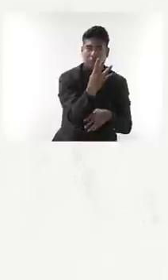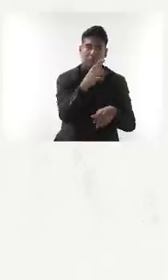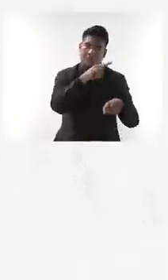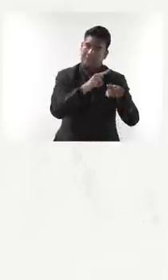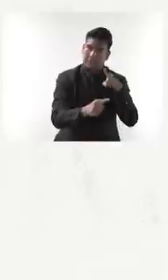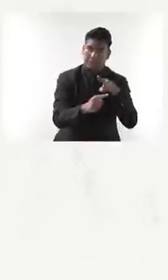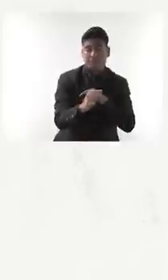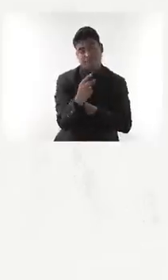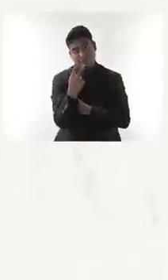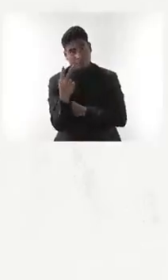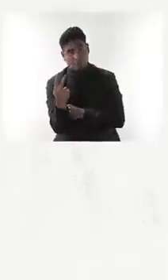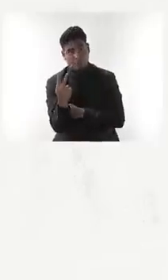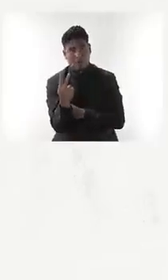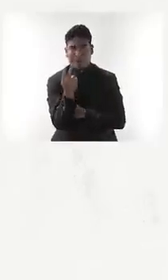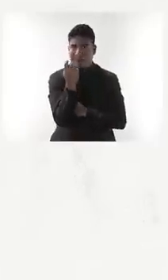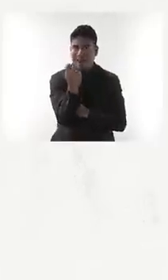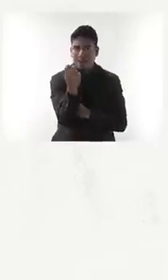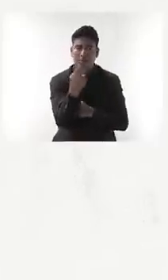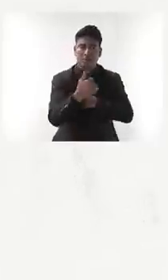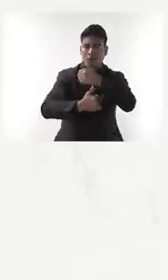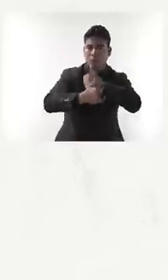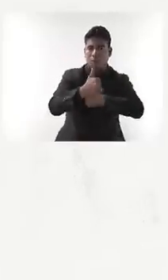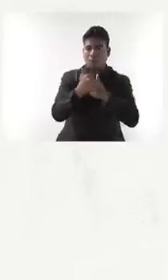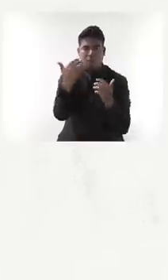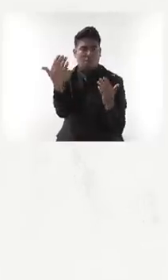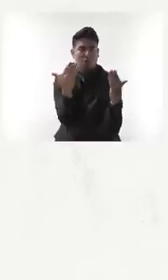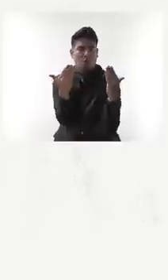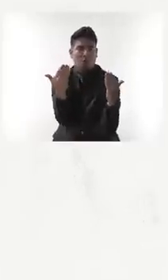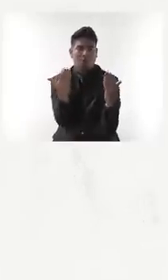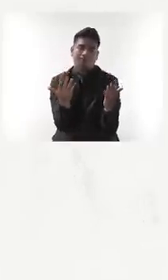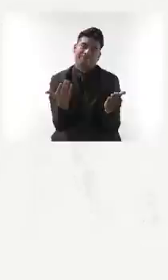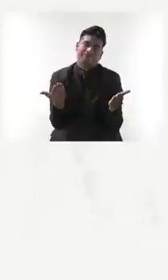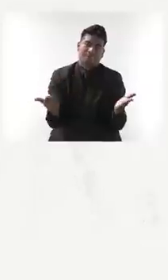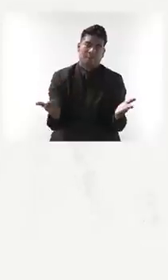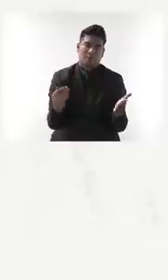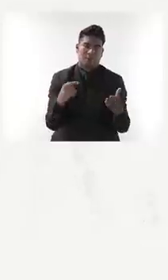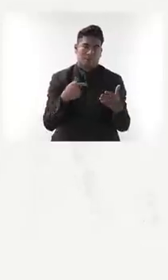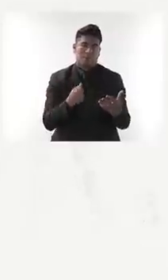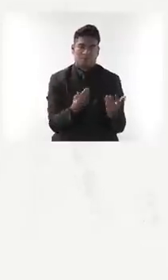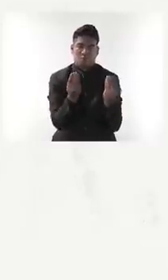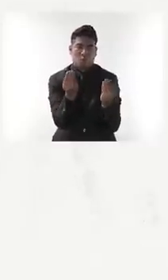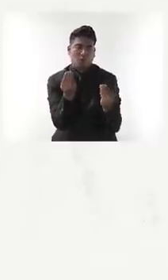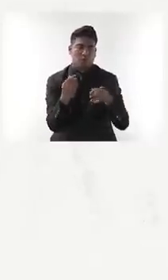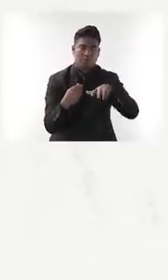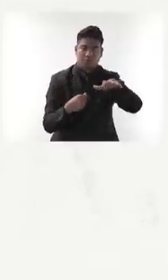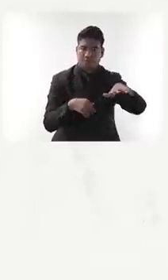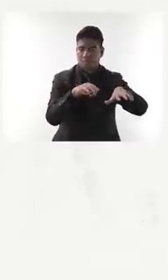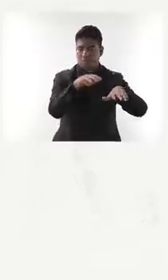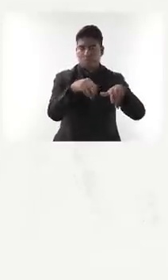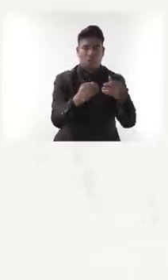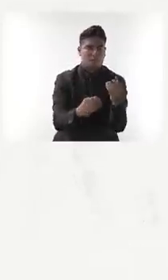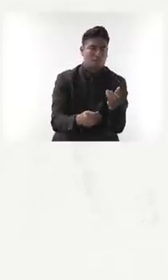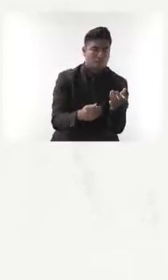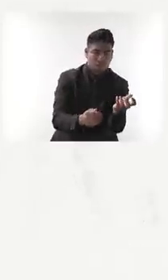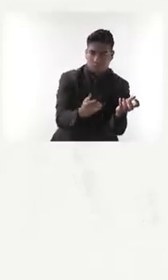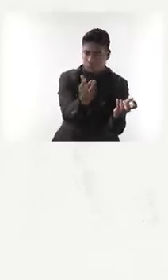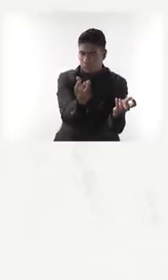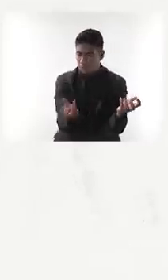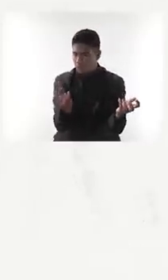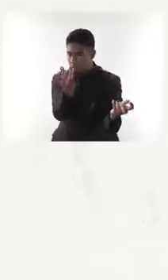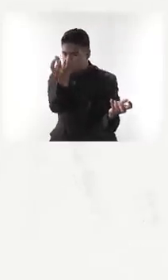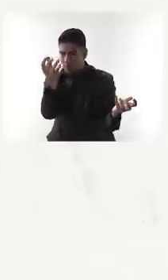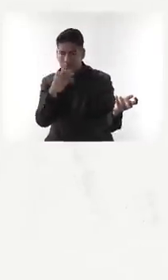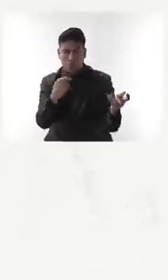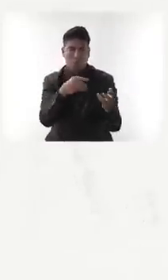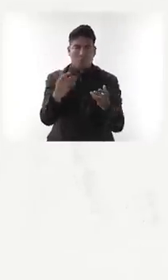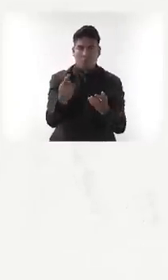elemento anticompetitivo de la multipropiedad. En materia de transacciones